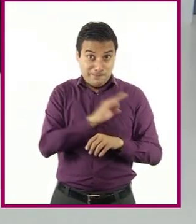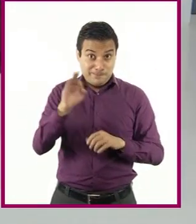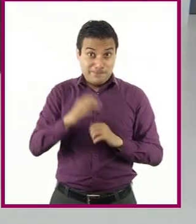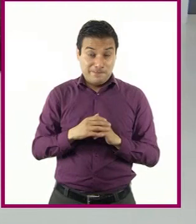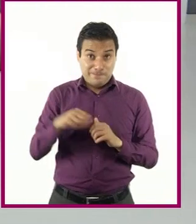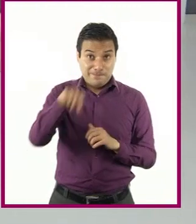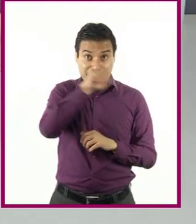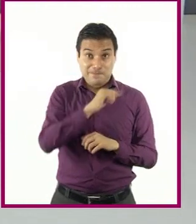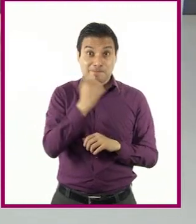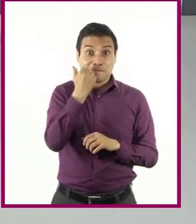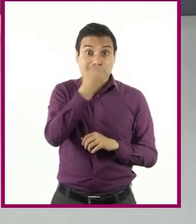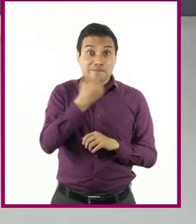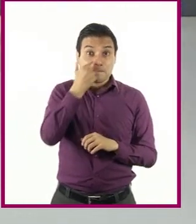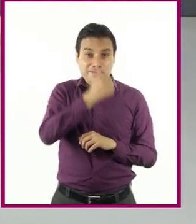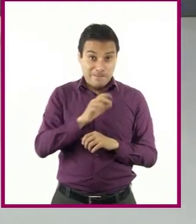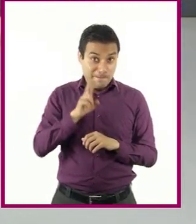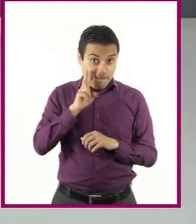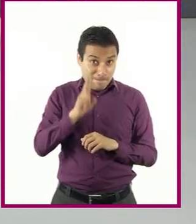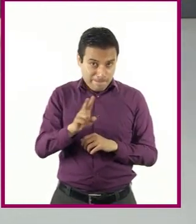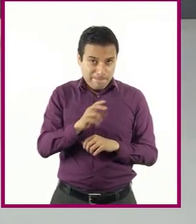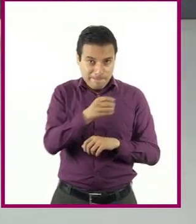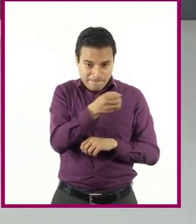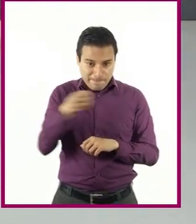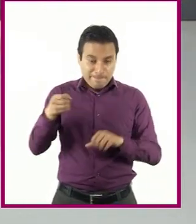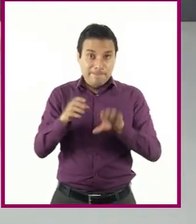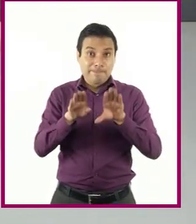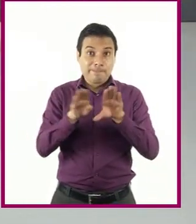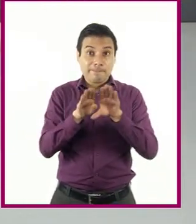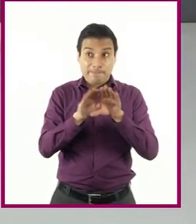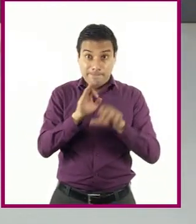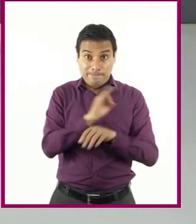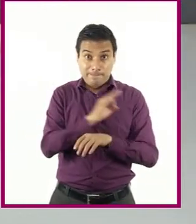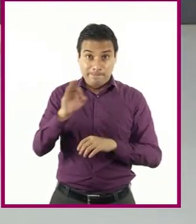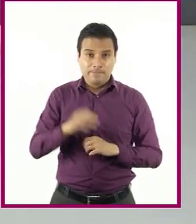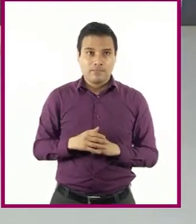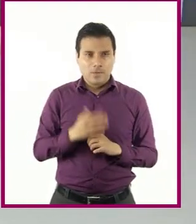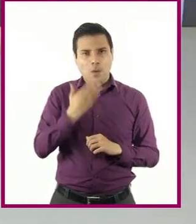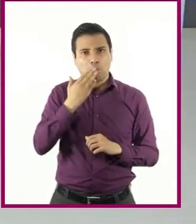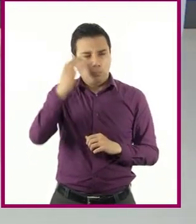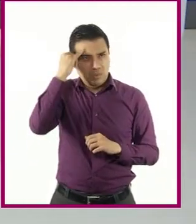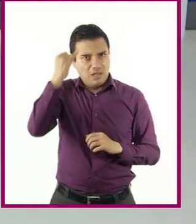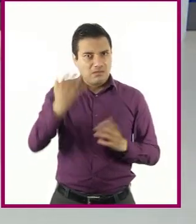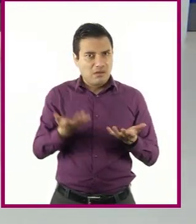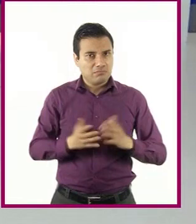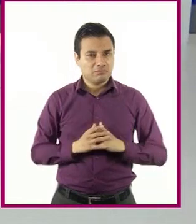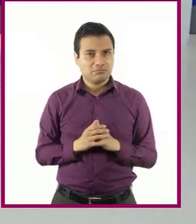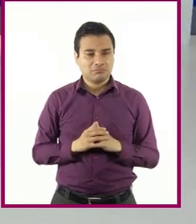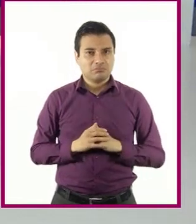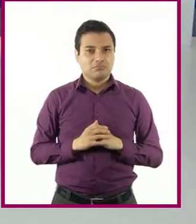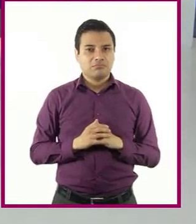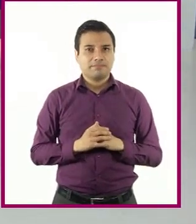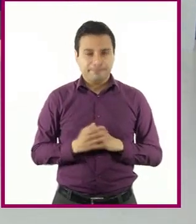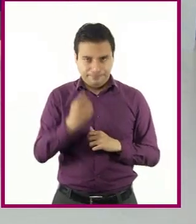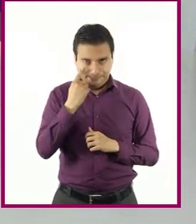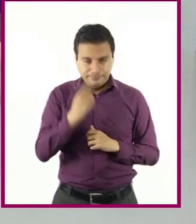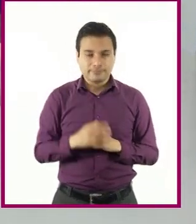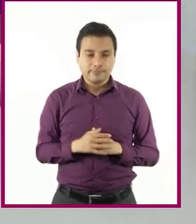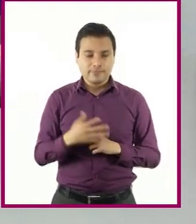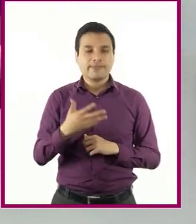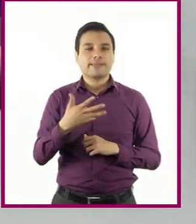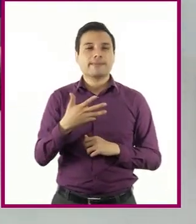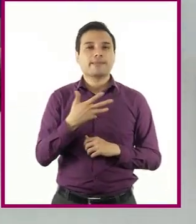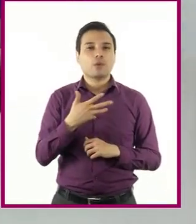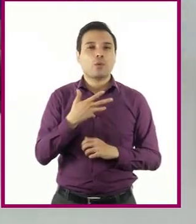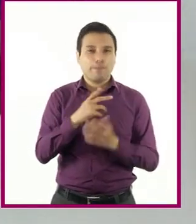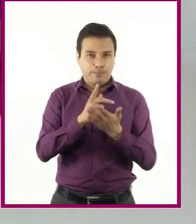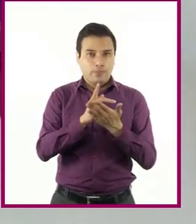alumnas y alumnos vean paso a paso el proceso. Excelente idea, Elena. Justo tengo un proyecto que